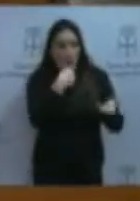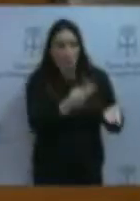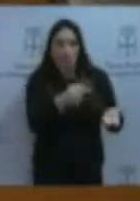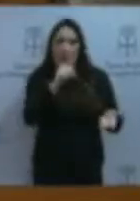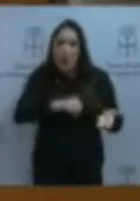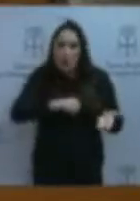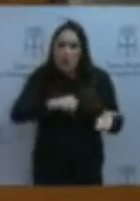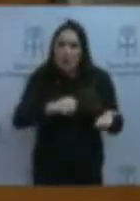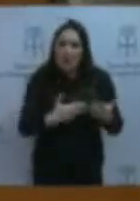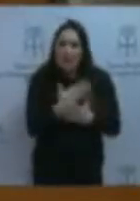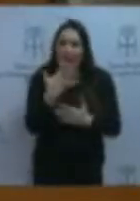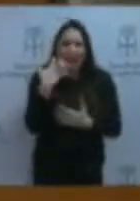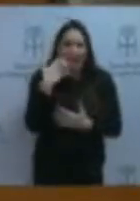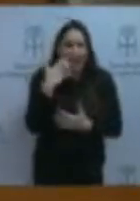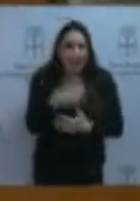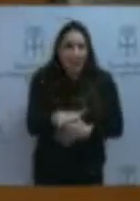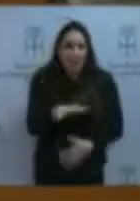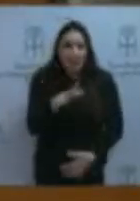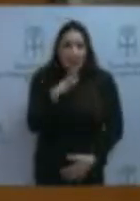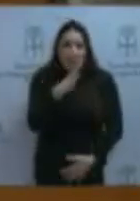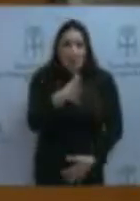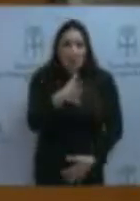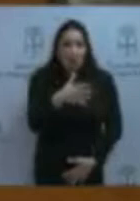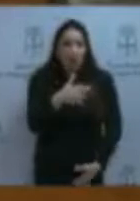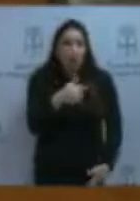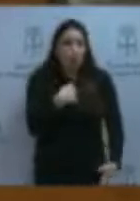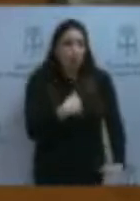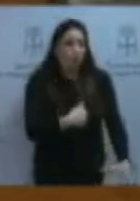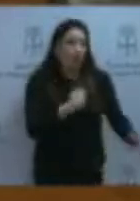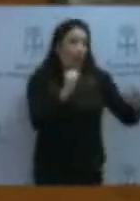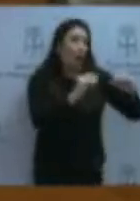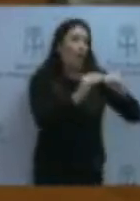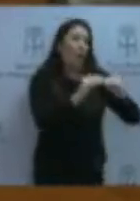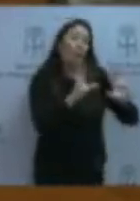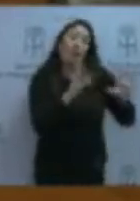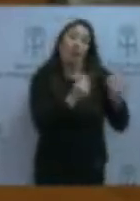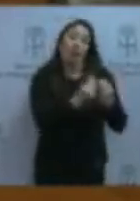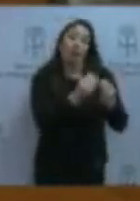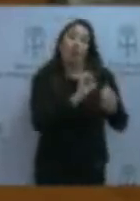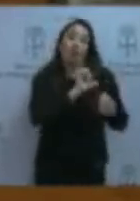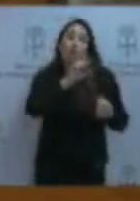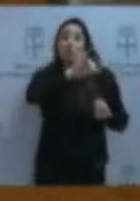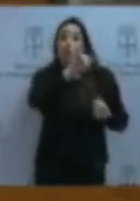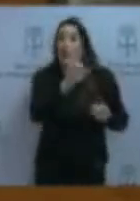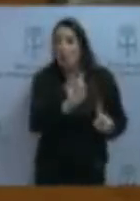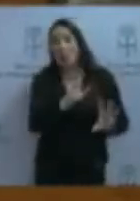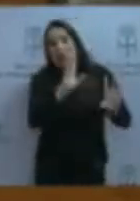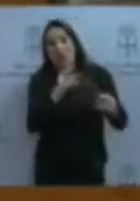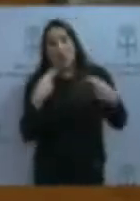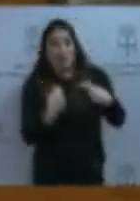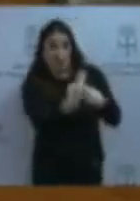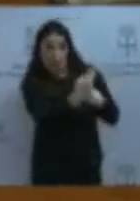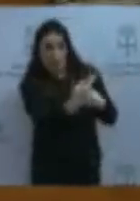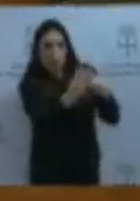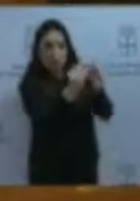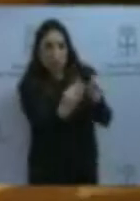esta Cámara. Voy a estar de acuerdo, no con el señor Suárez, pero sí con los otros dos diputados que me hacen una